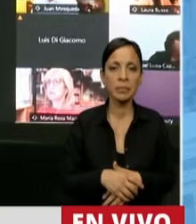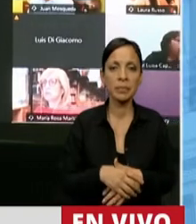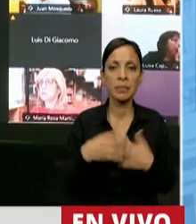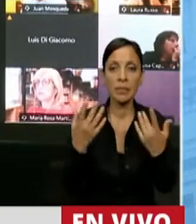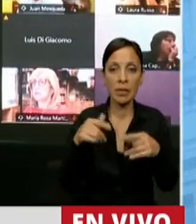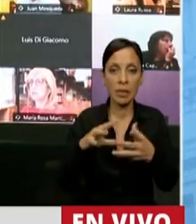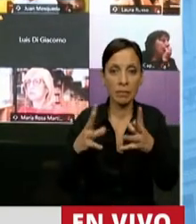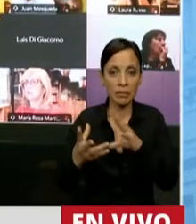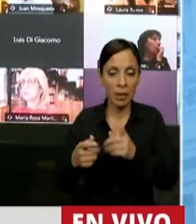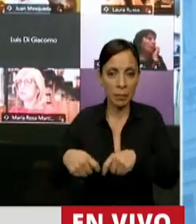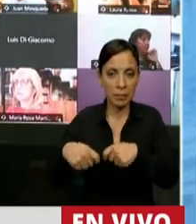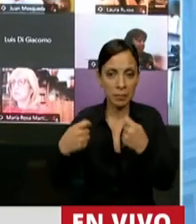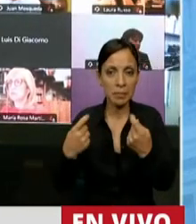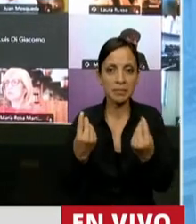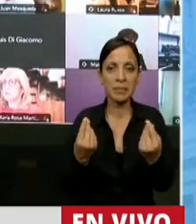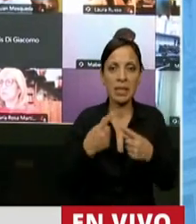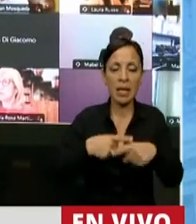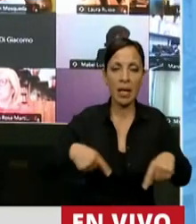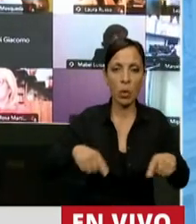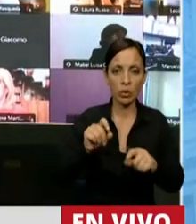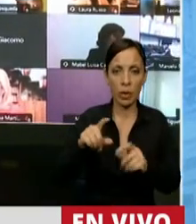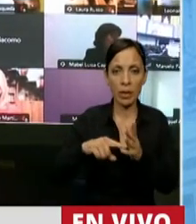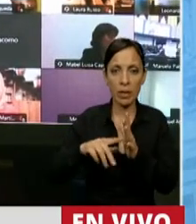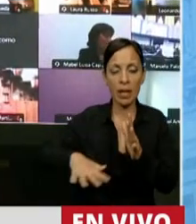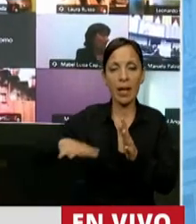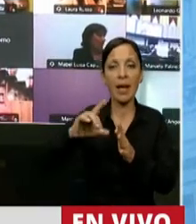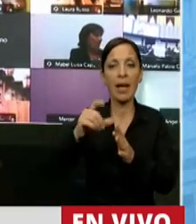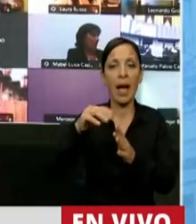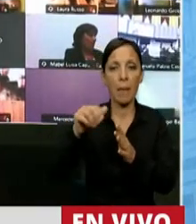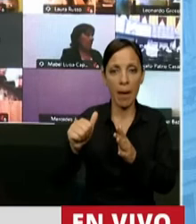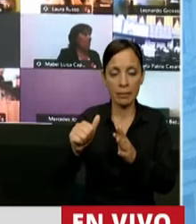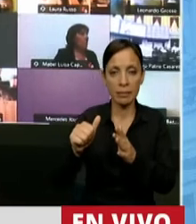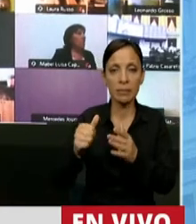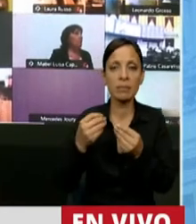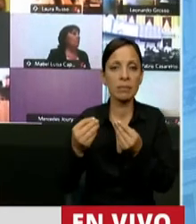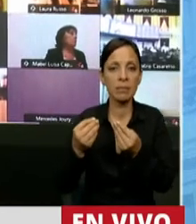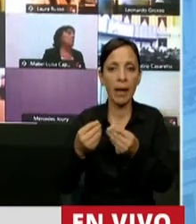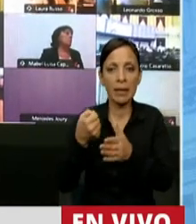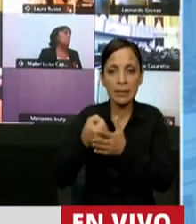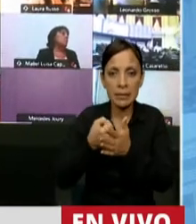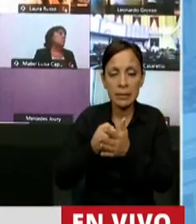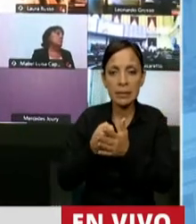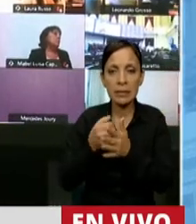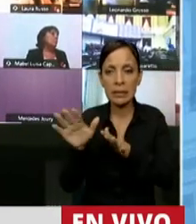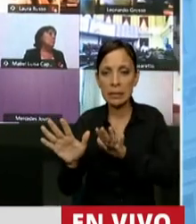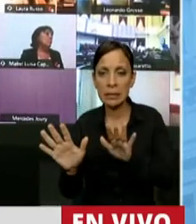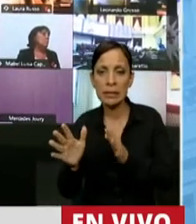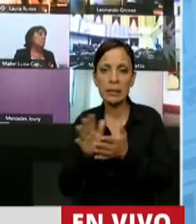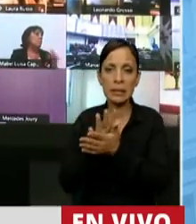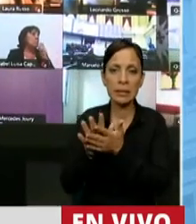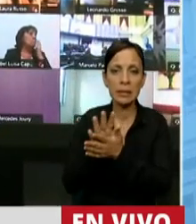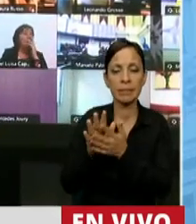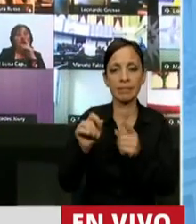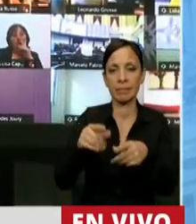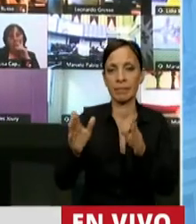afectando son recursos que utilizaba la ciudad para hacer frente a esa